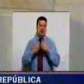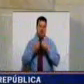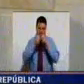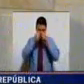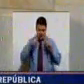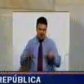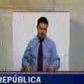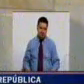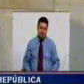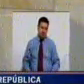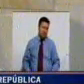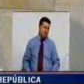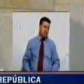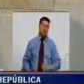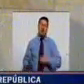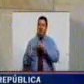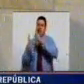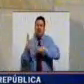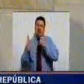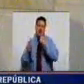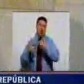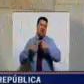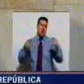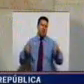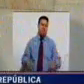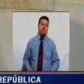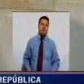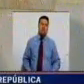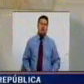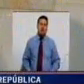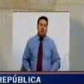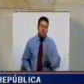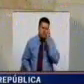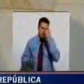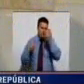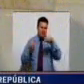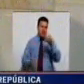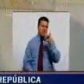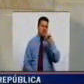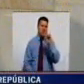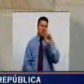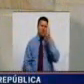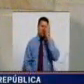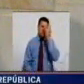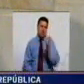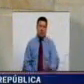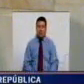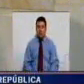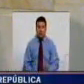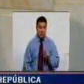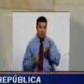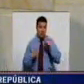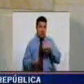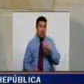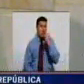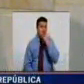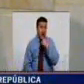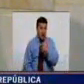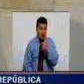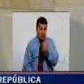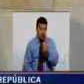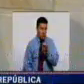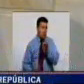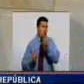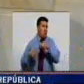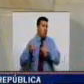empresas del Estado. Repito, no leo para no hacerme largo. ¿Por qué venden entonces a Isagen? No la venden por mala.